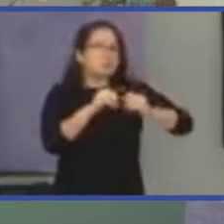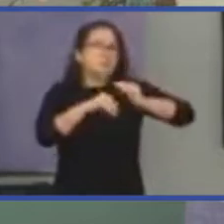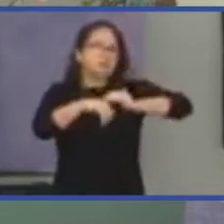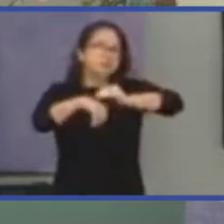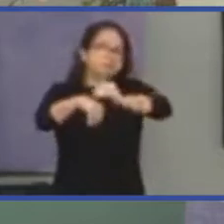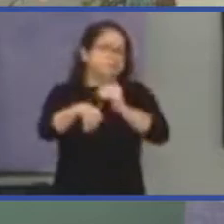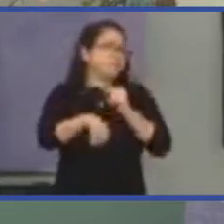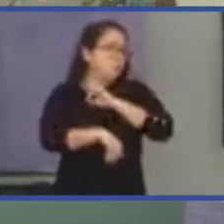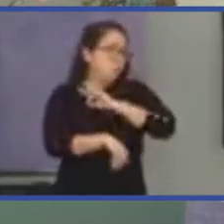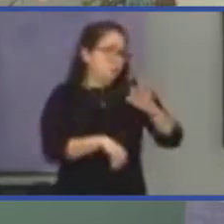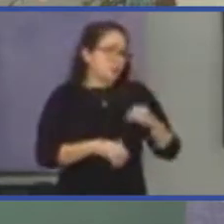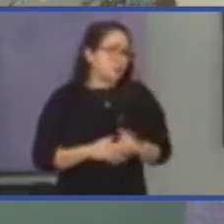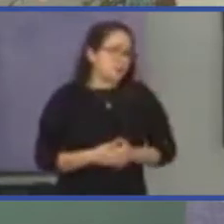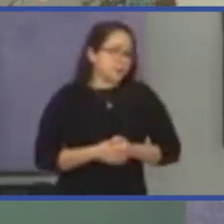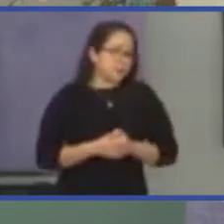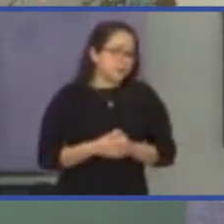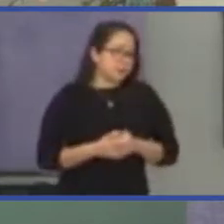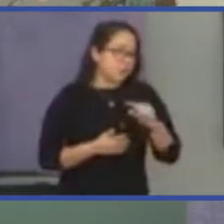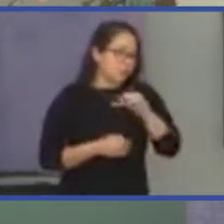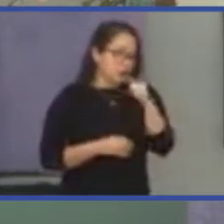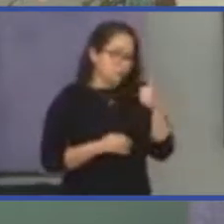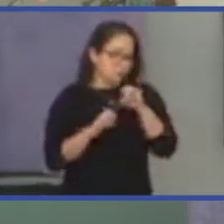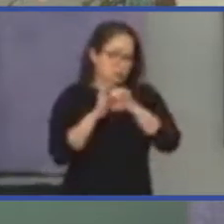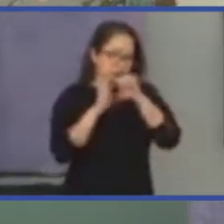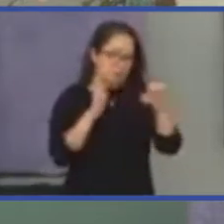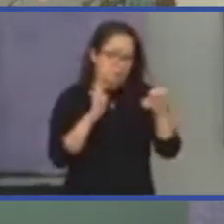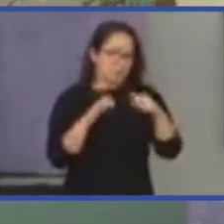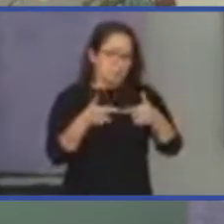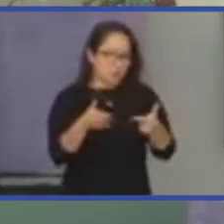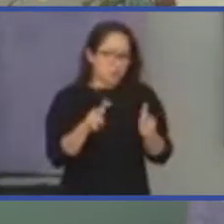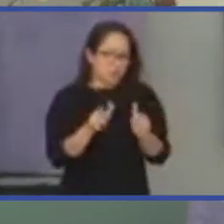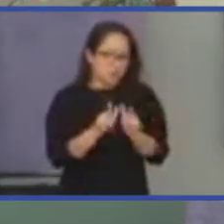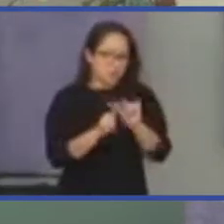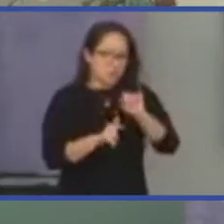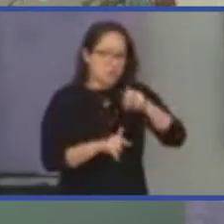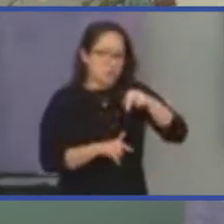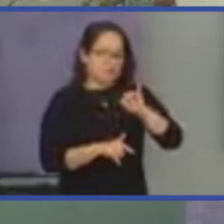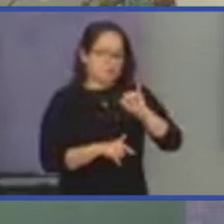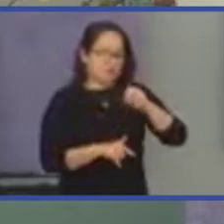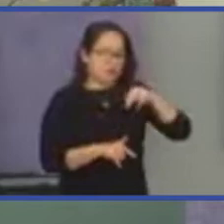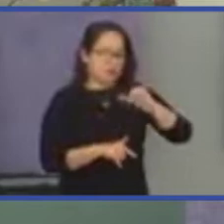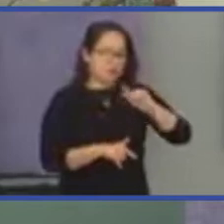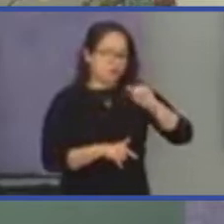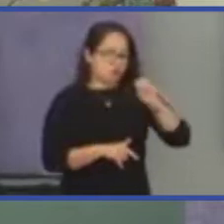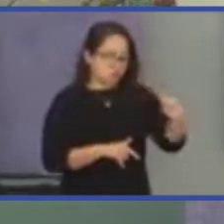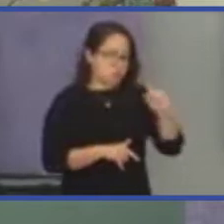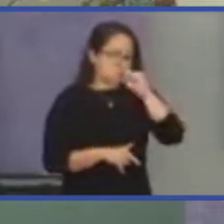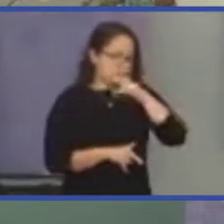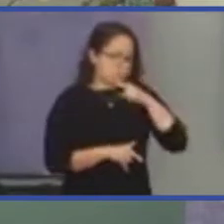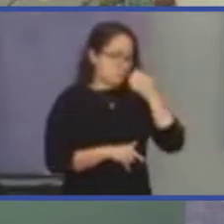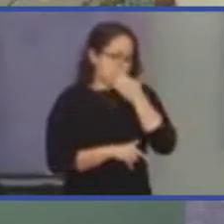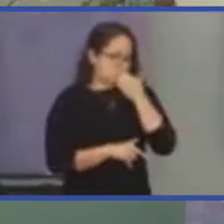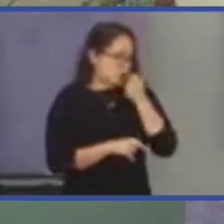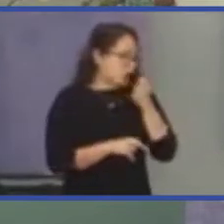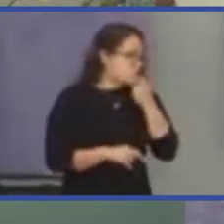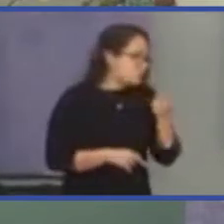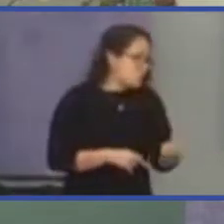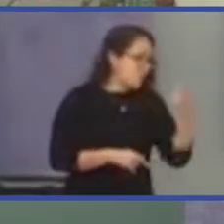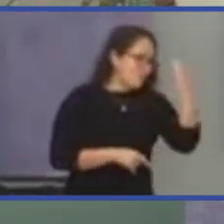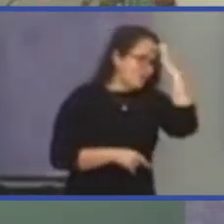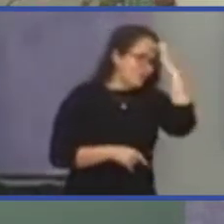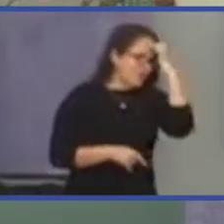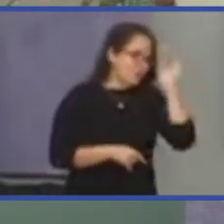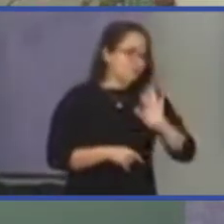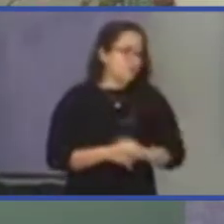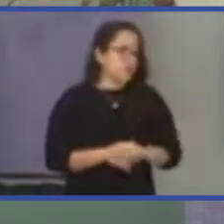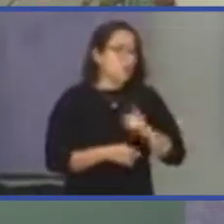Vamos a ver otros ejemplos de conjuntos infinitos que también vemos en la escuela desde pequeños. Los números pares. Dos,